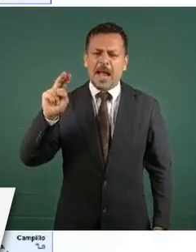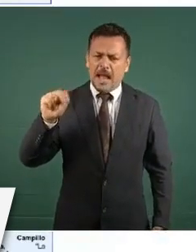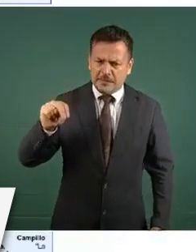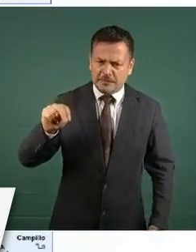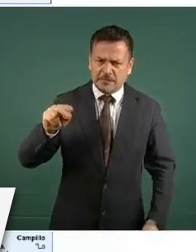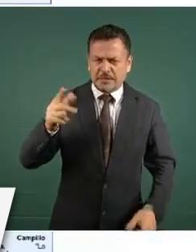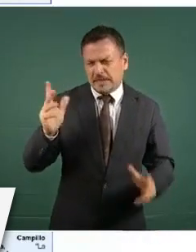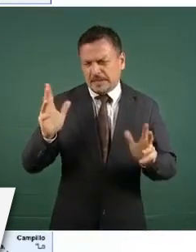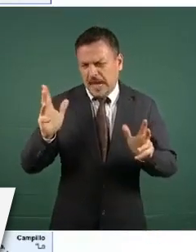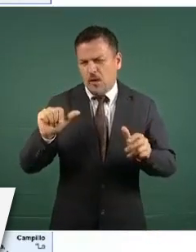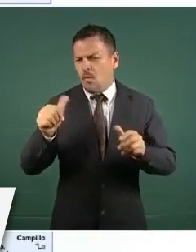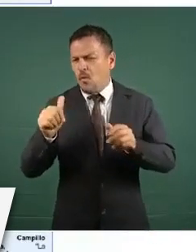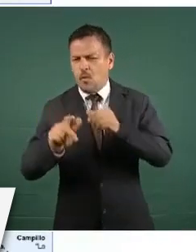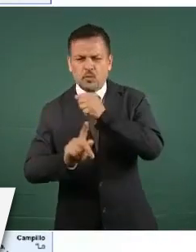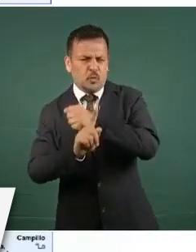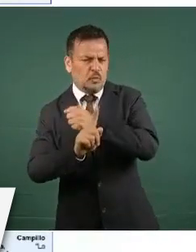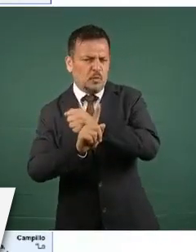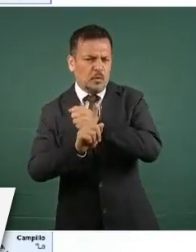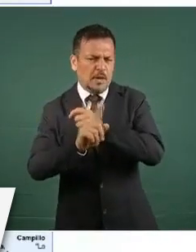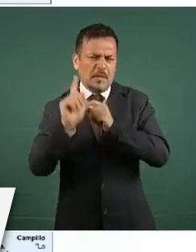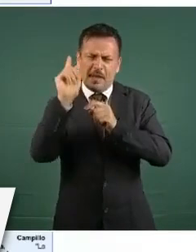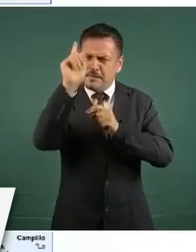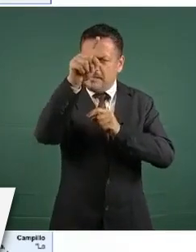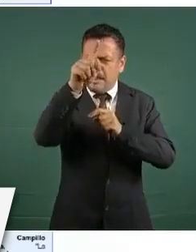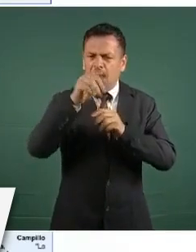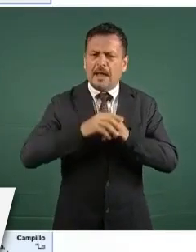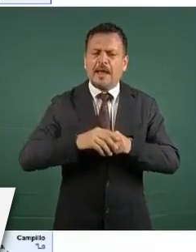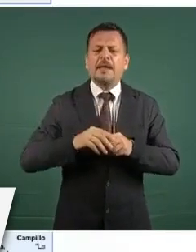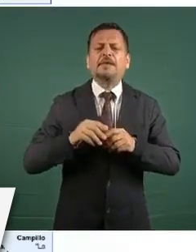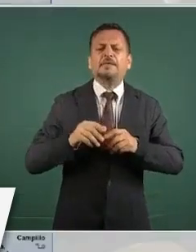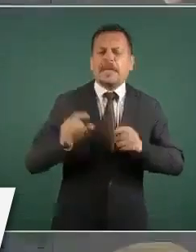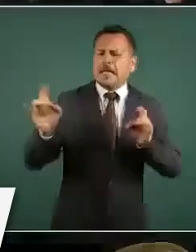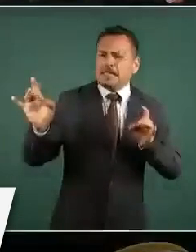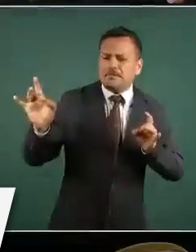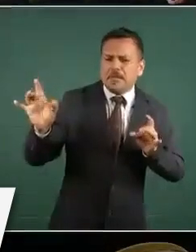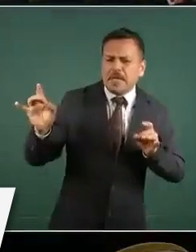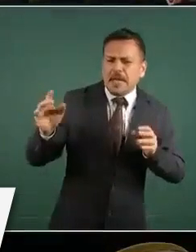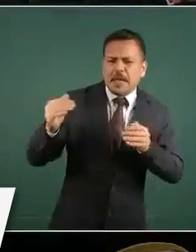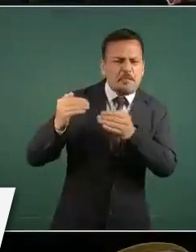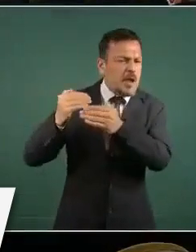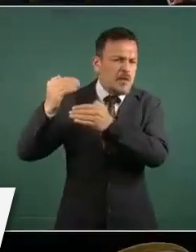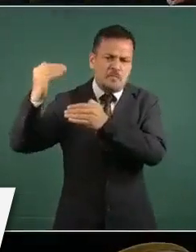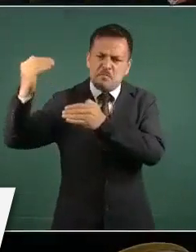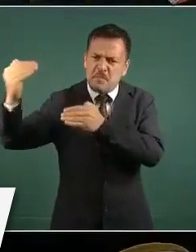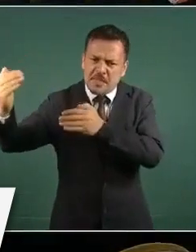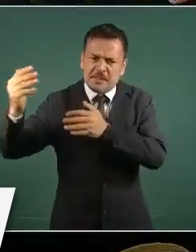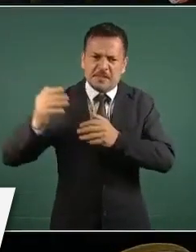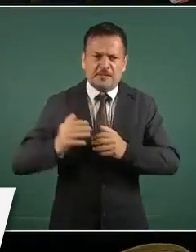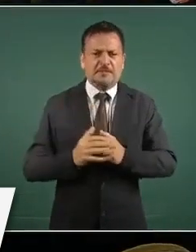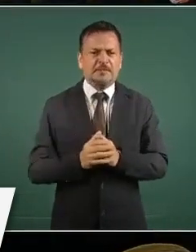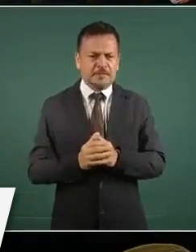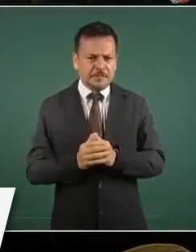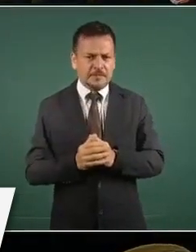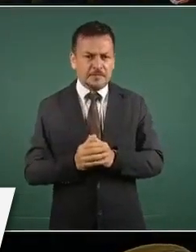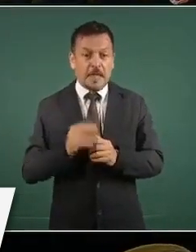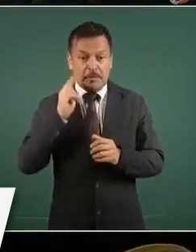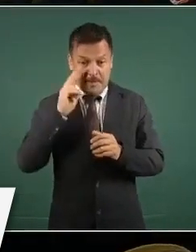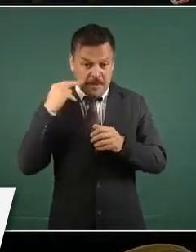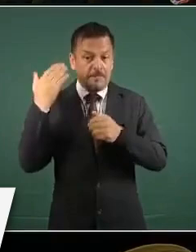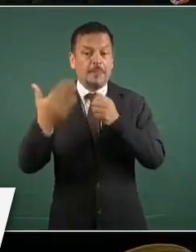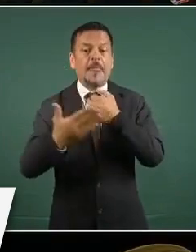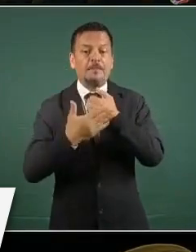traíamos un problema serio en el valle del mezquital si pasamos a la siguiente gráfica y